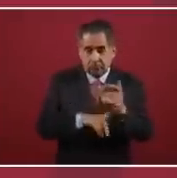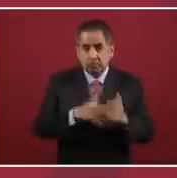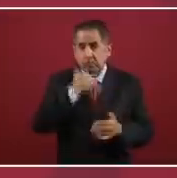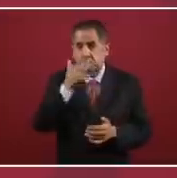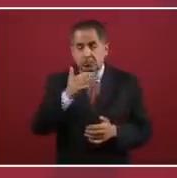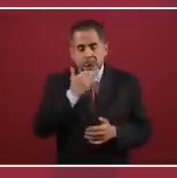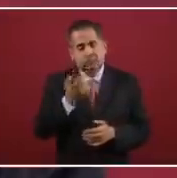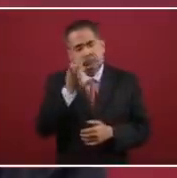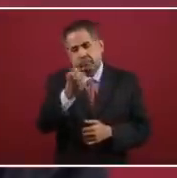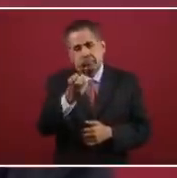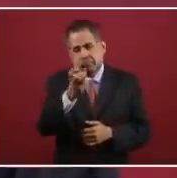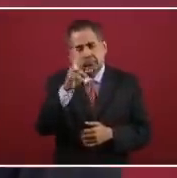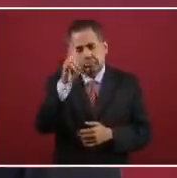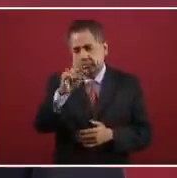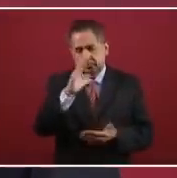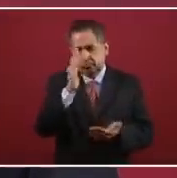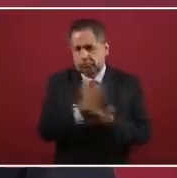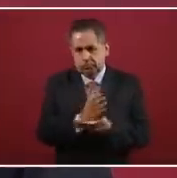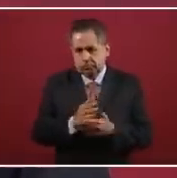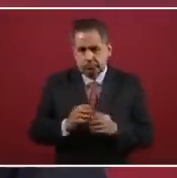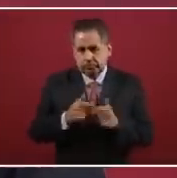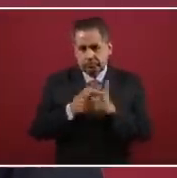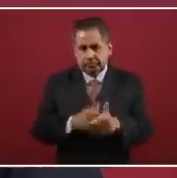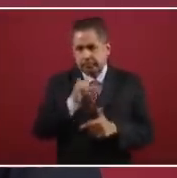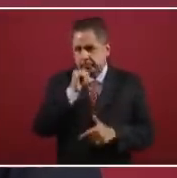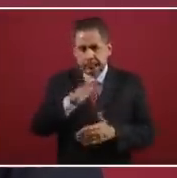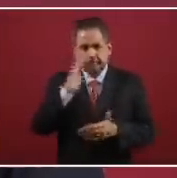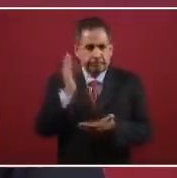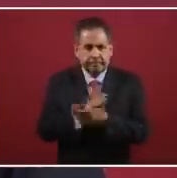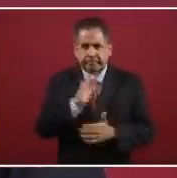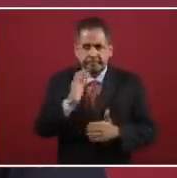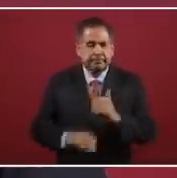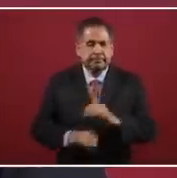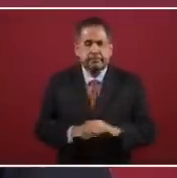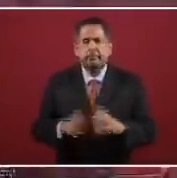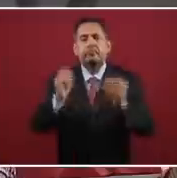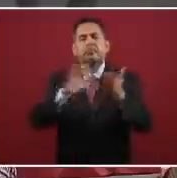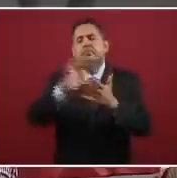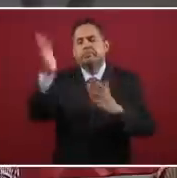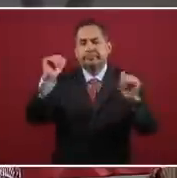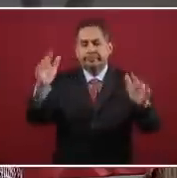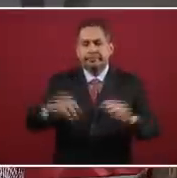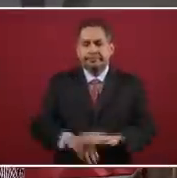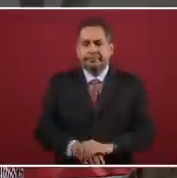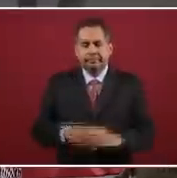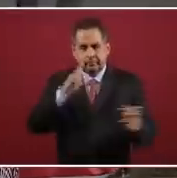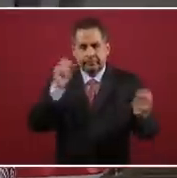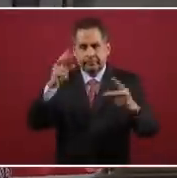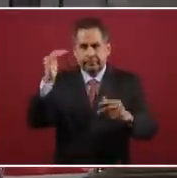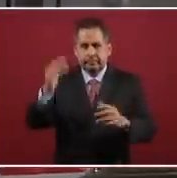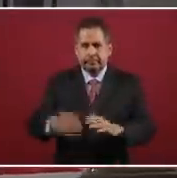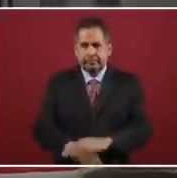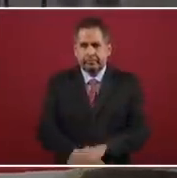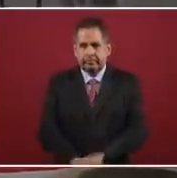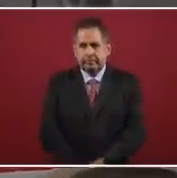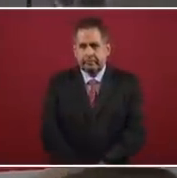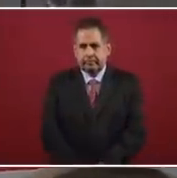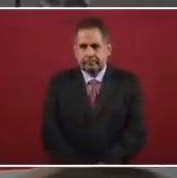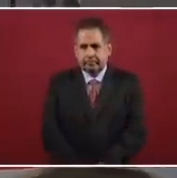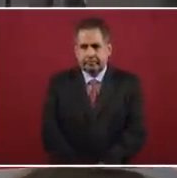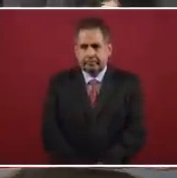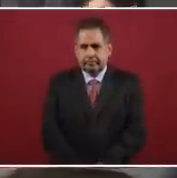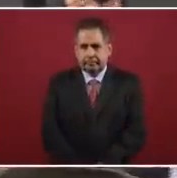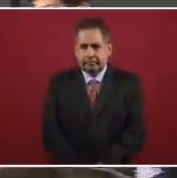Eso ya no se va a permitir, eso se termina por completo. Muchas gracias. Gracias, señor. Nos vemos mañana.